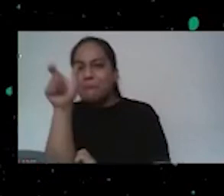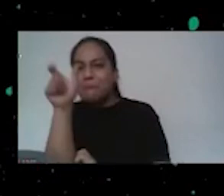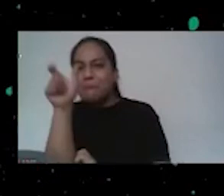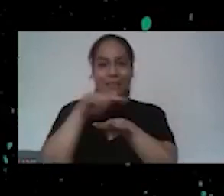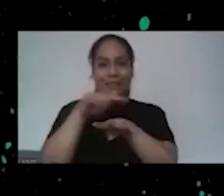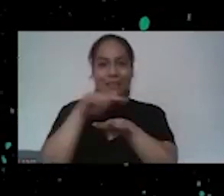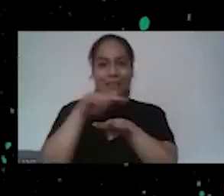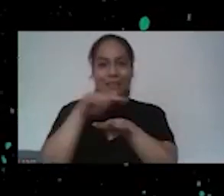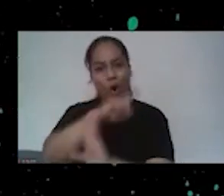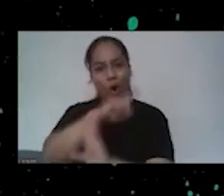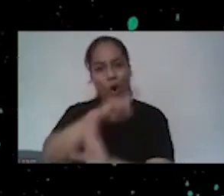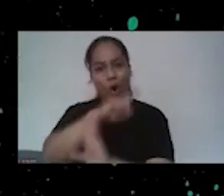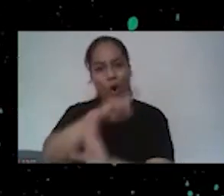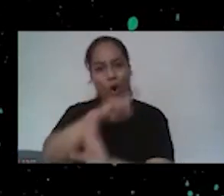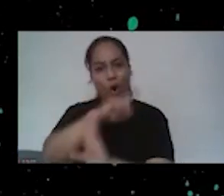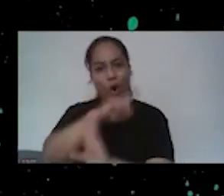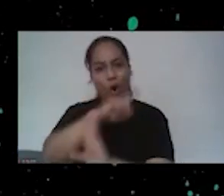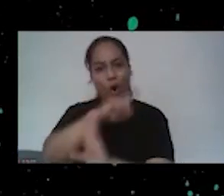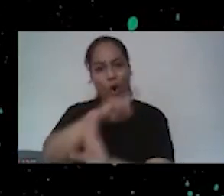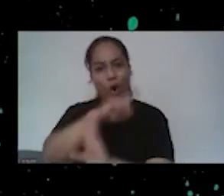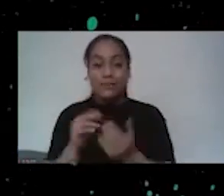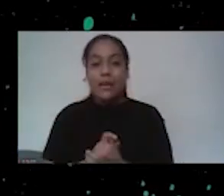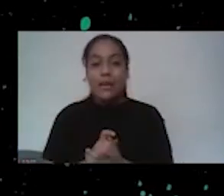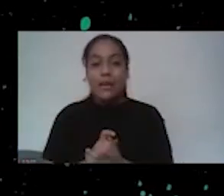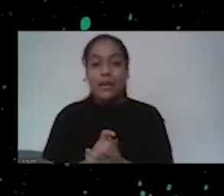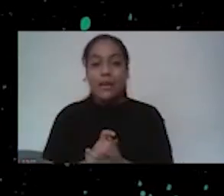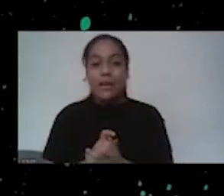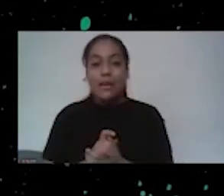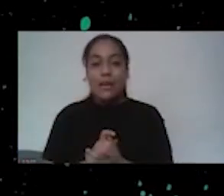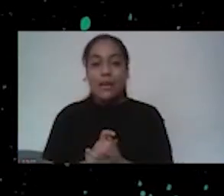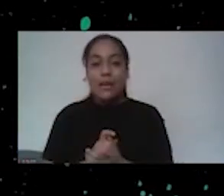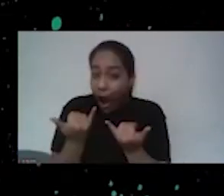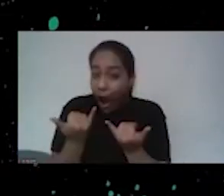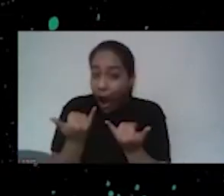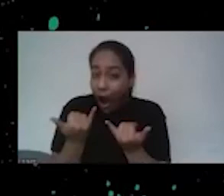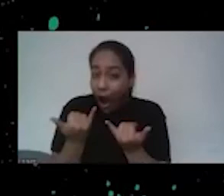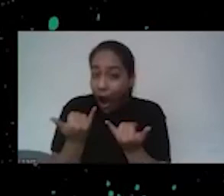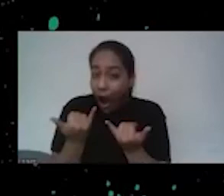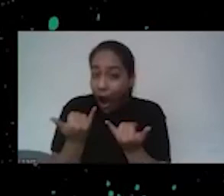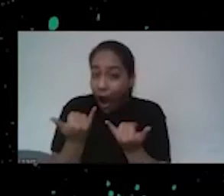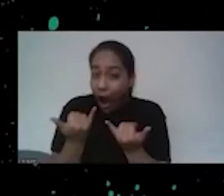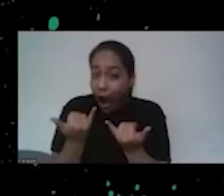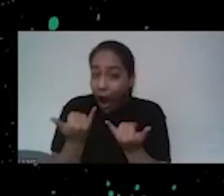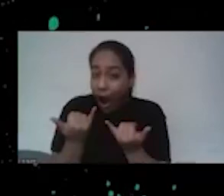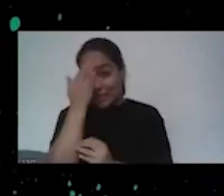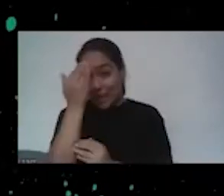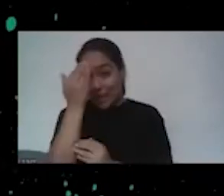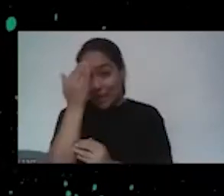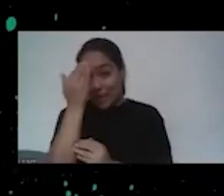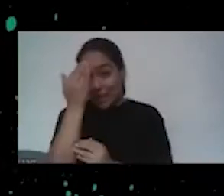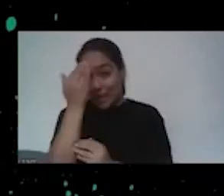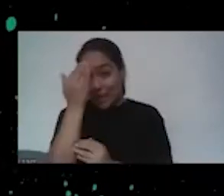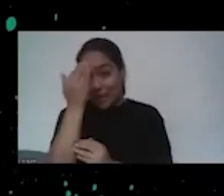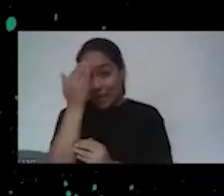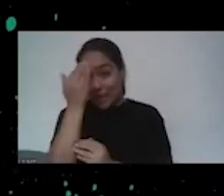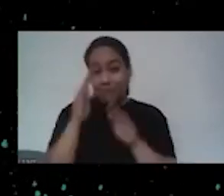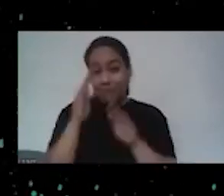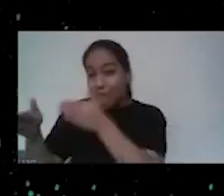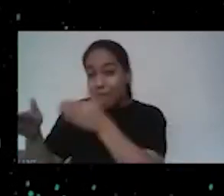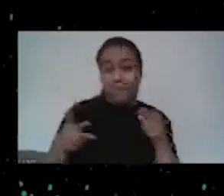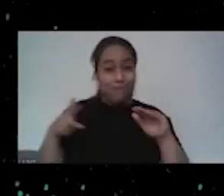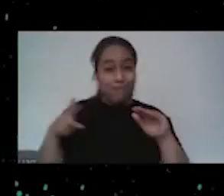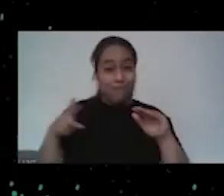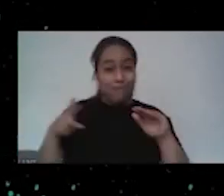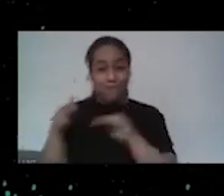de arte. Entonces, pues en estos momentos de pandemia, además, en que tantas exposiciones se cancelaron, yo tuve